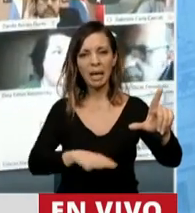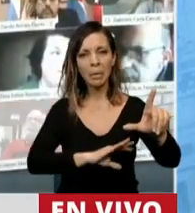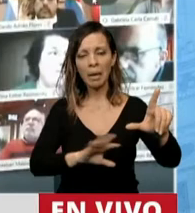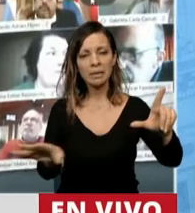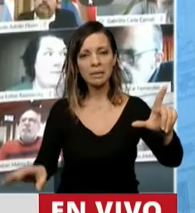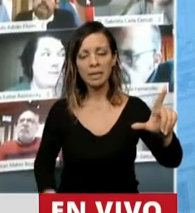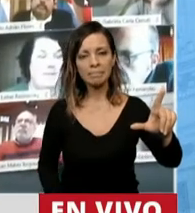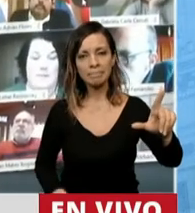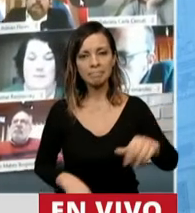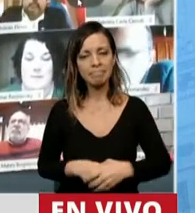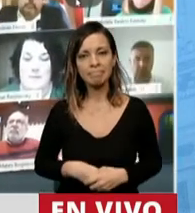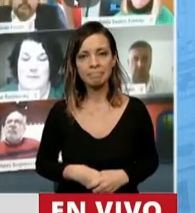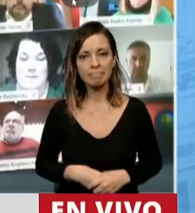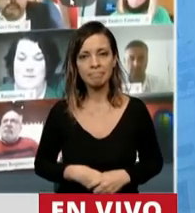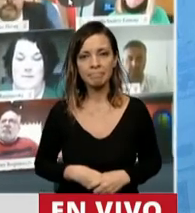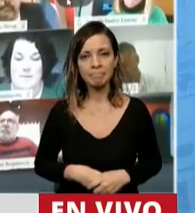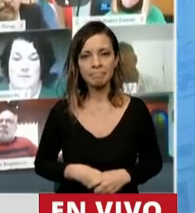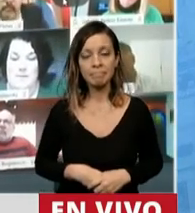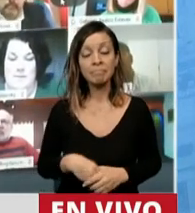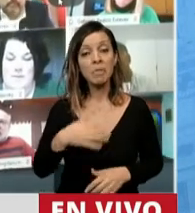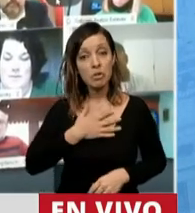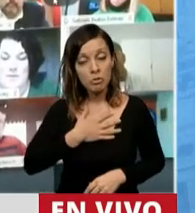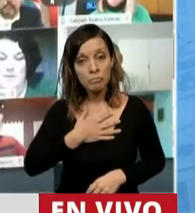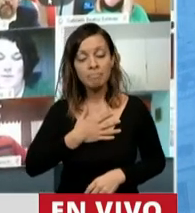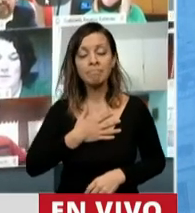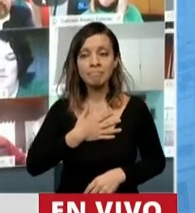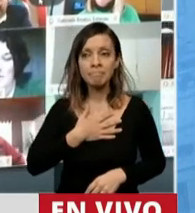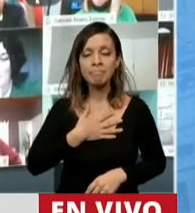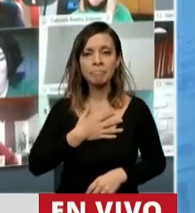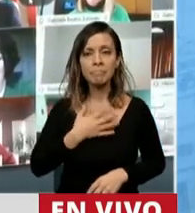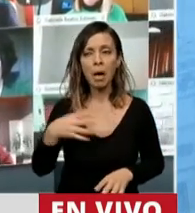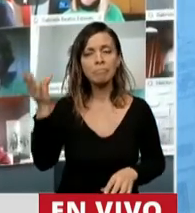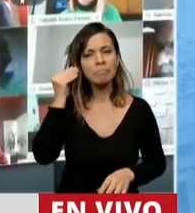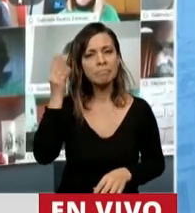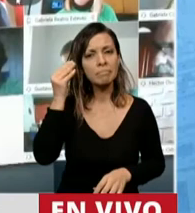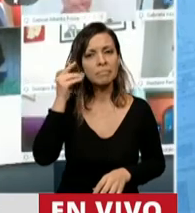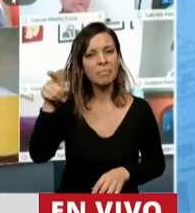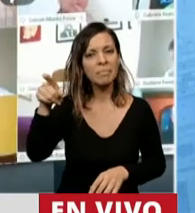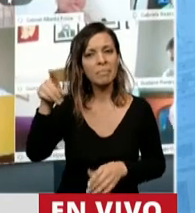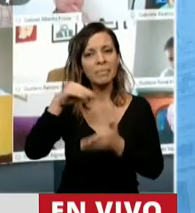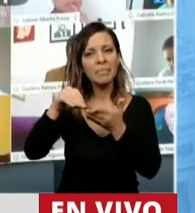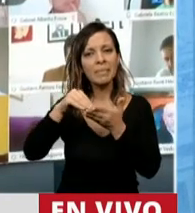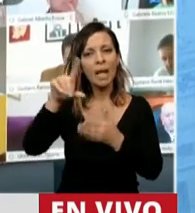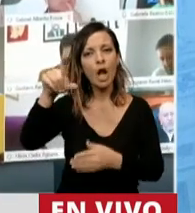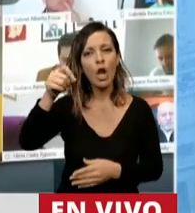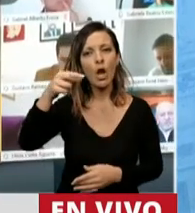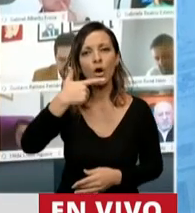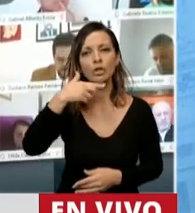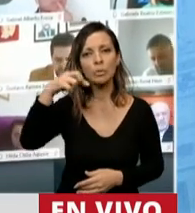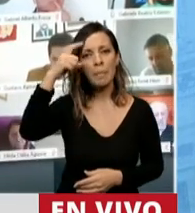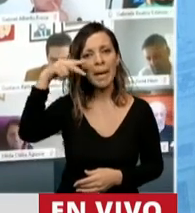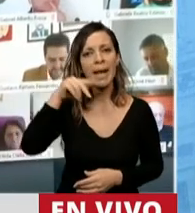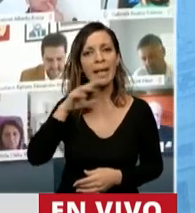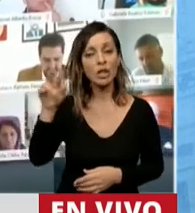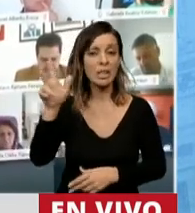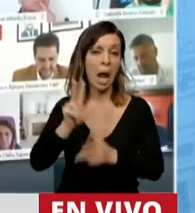ve tan grotesco. Yo me voy a hacer eco de las palabras de Silvia Lospennato y le